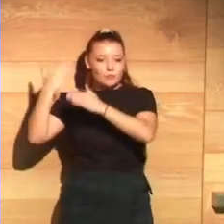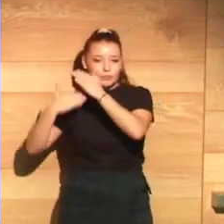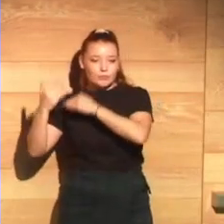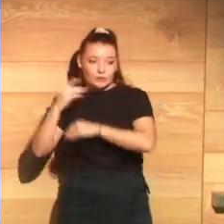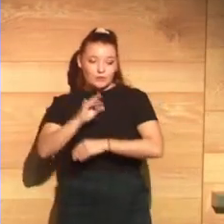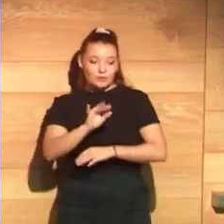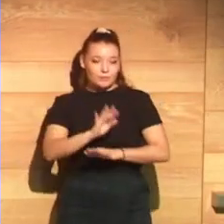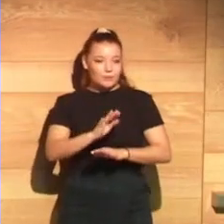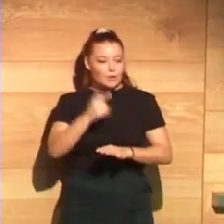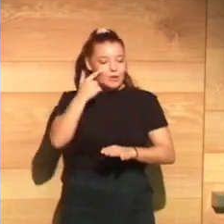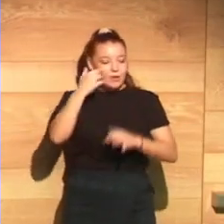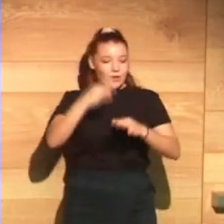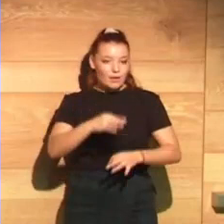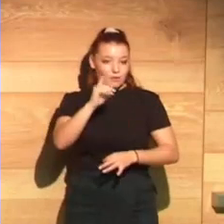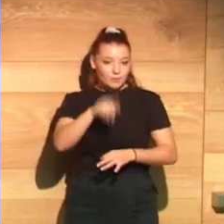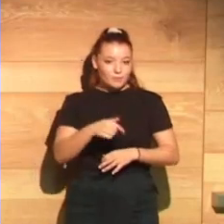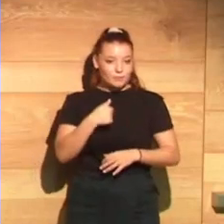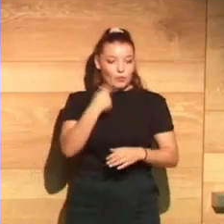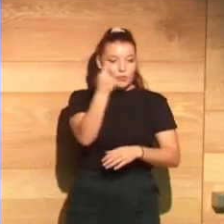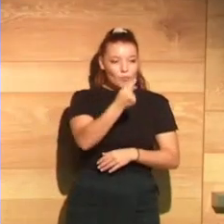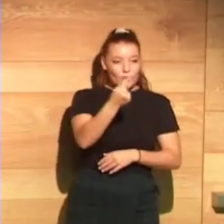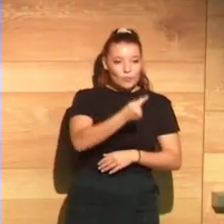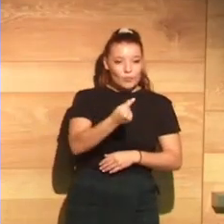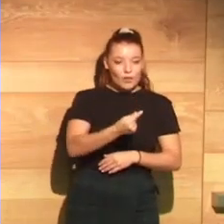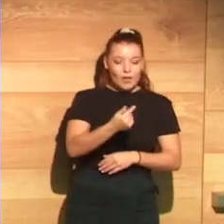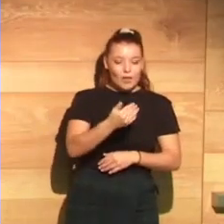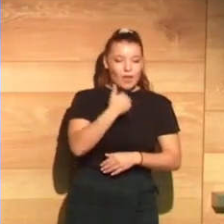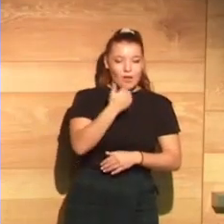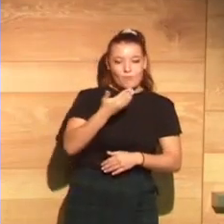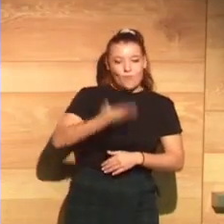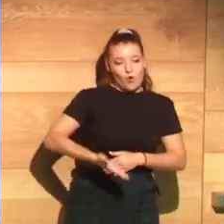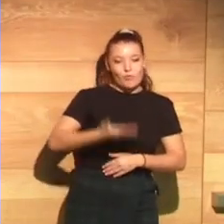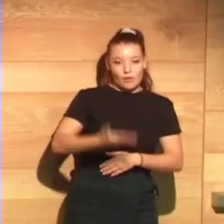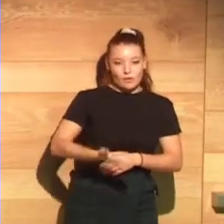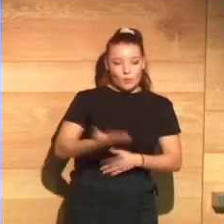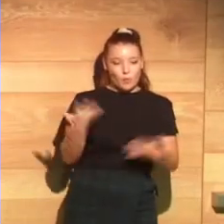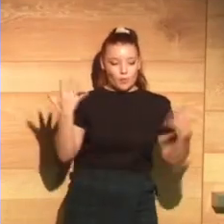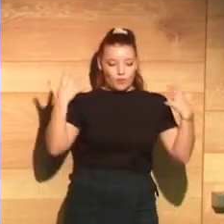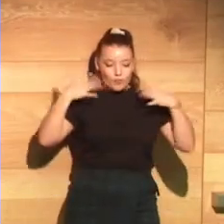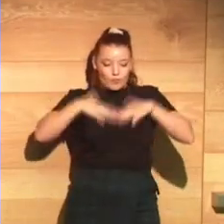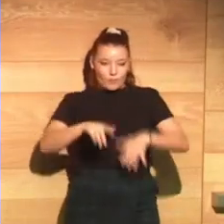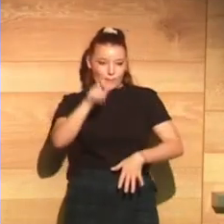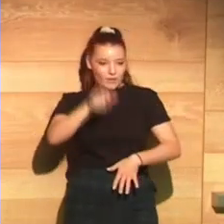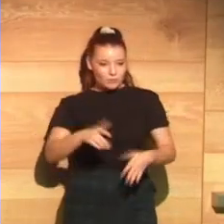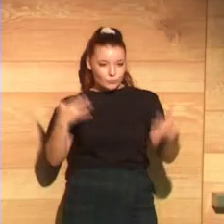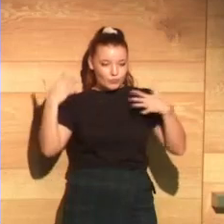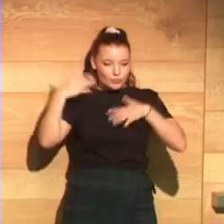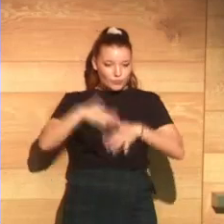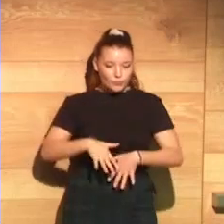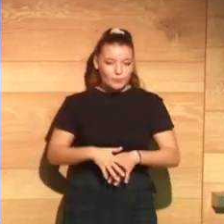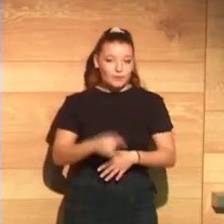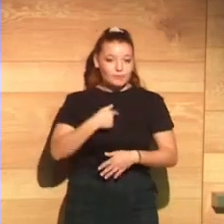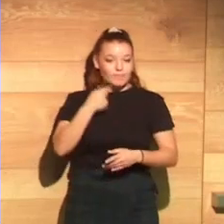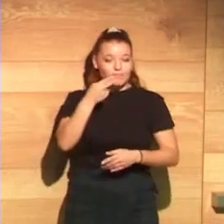¿no? Entonces, cuando yo me pongo a dibujar, hay una parte muy importante que ya es la de interiorización del personaje. Y a mí